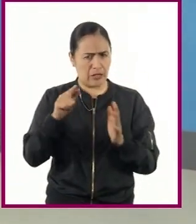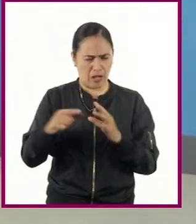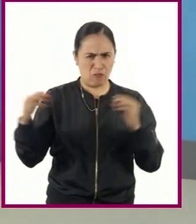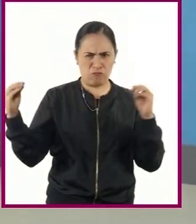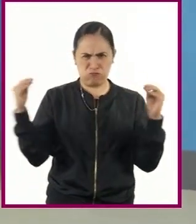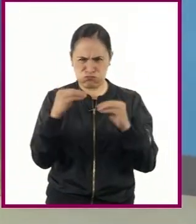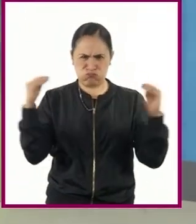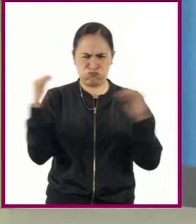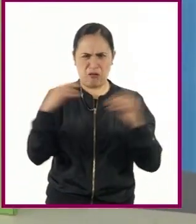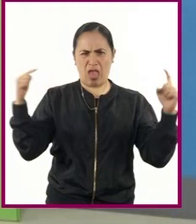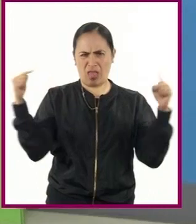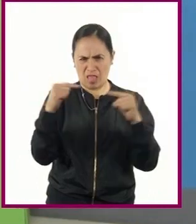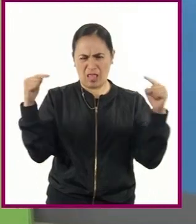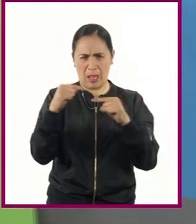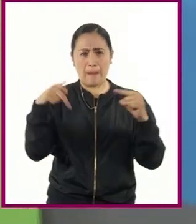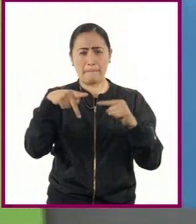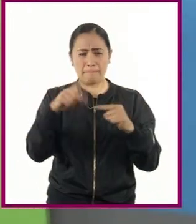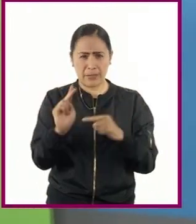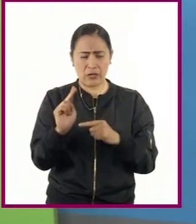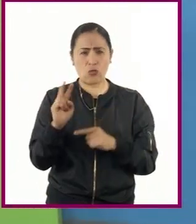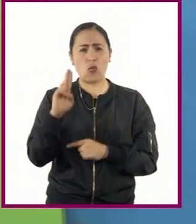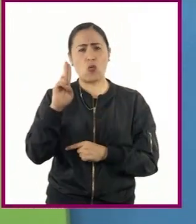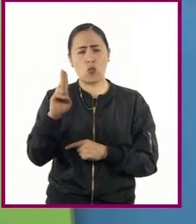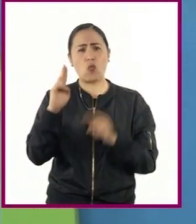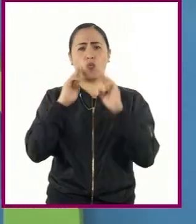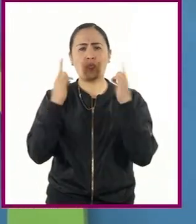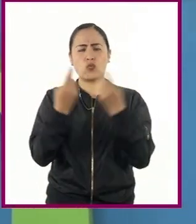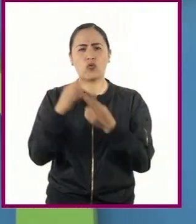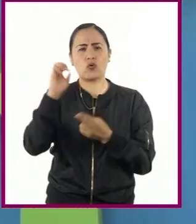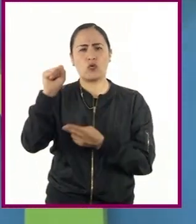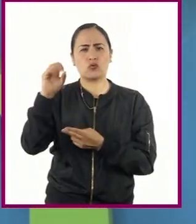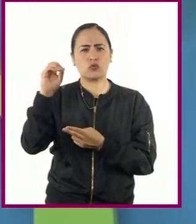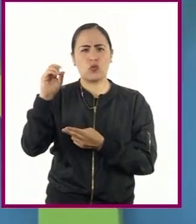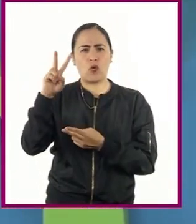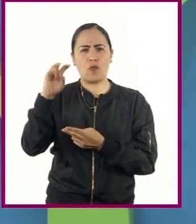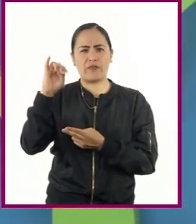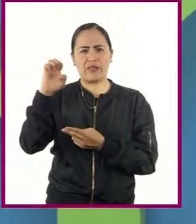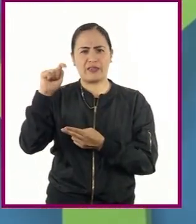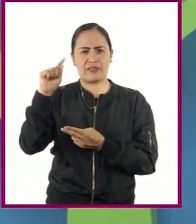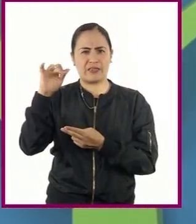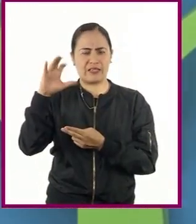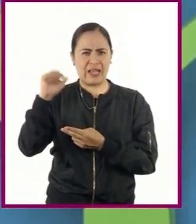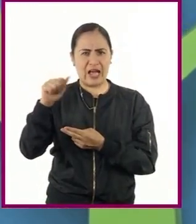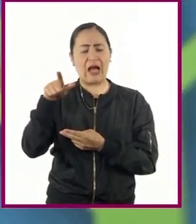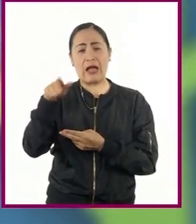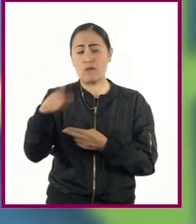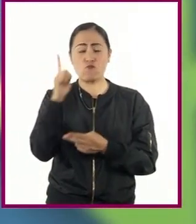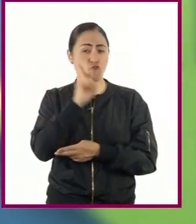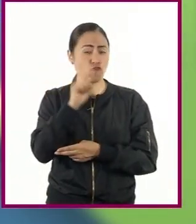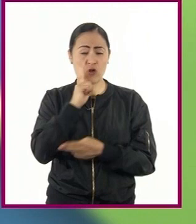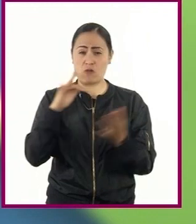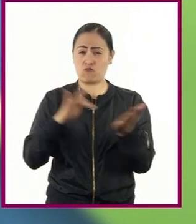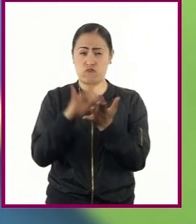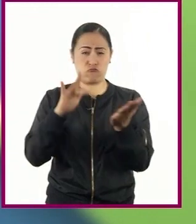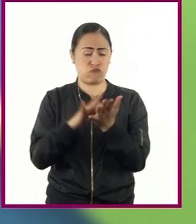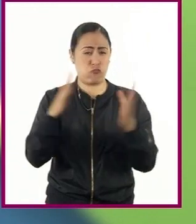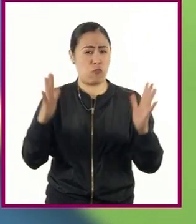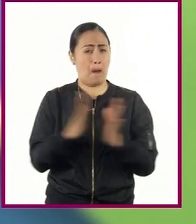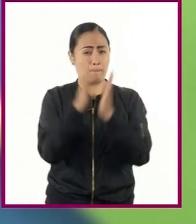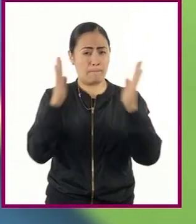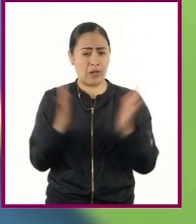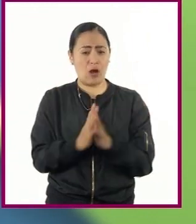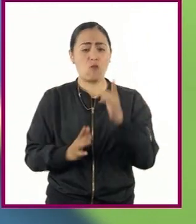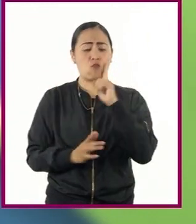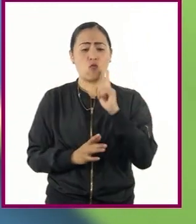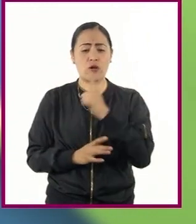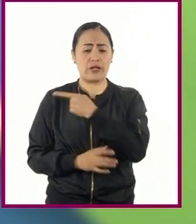conflicto. Pero en el caso de la Unión Soviética, la presencia de las mujeres fue muy importante. La periodista bielorrusa